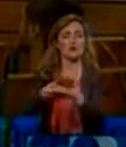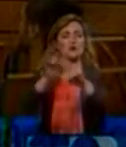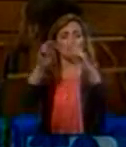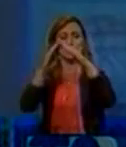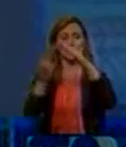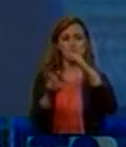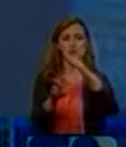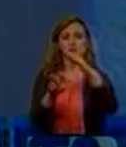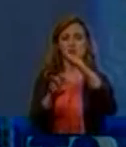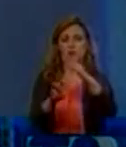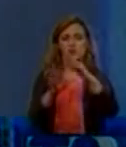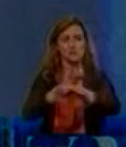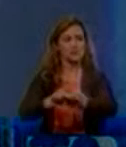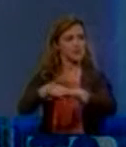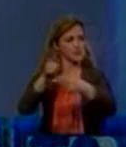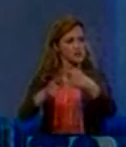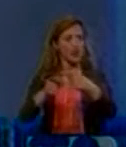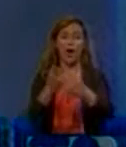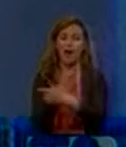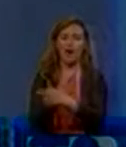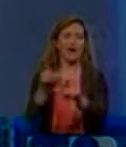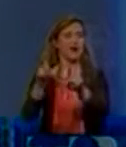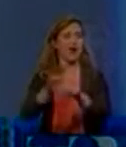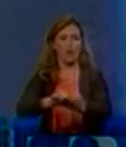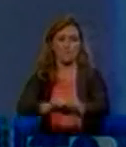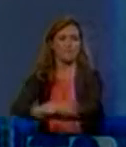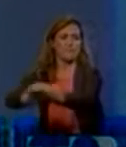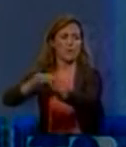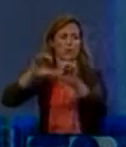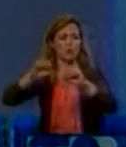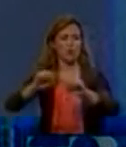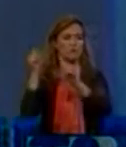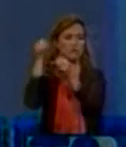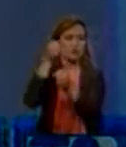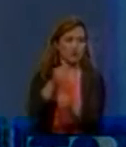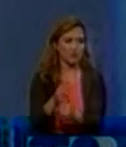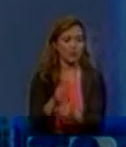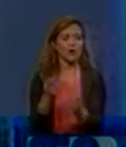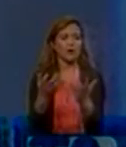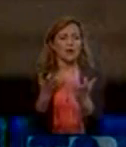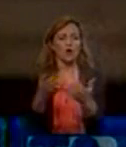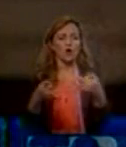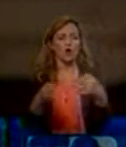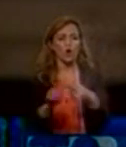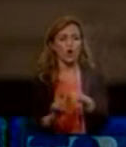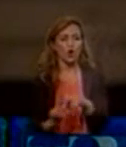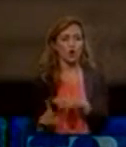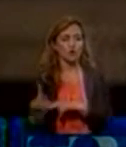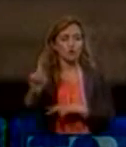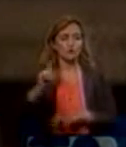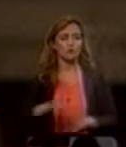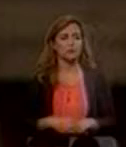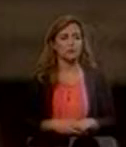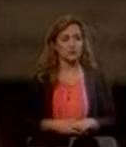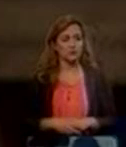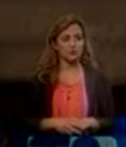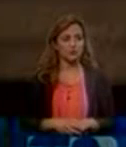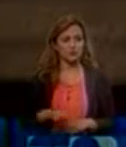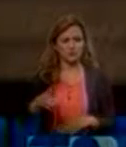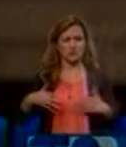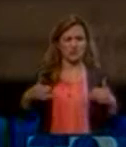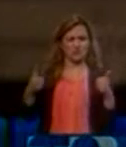asilo de Assange y dijo que el fundador de Wikileaks había tratado de escapar de la justicia. Julian Assange no es un